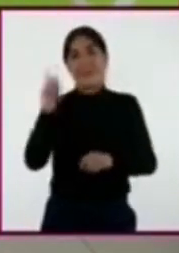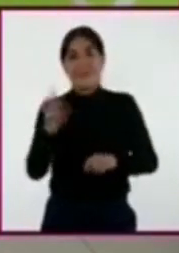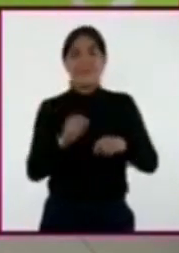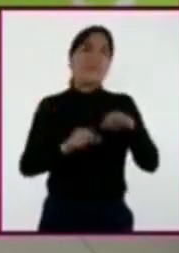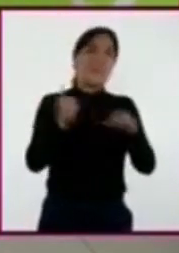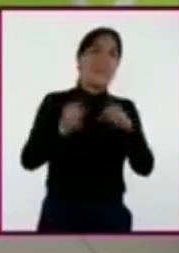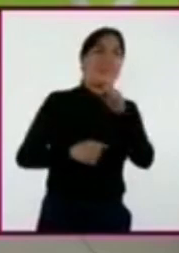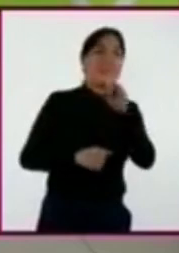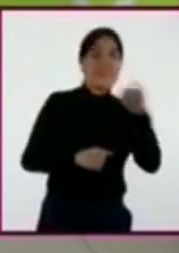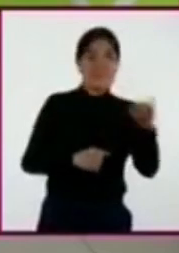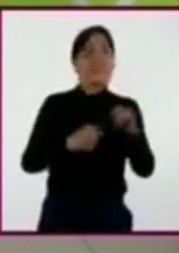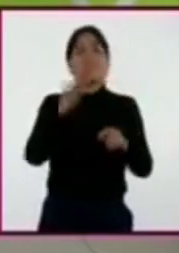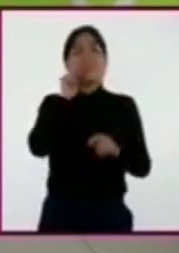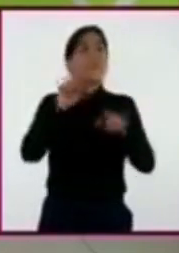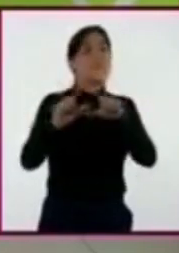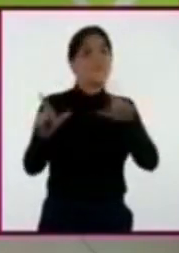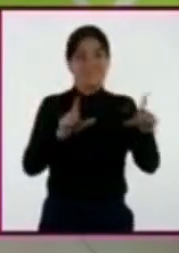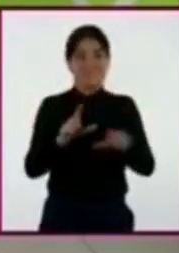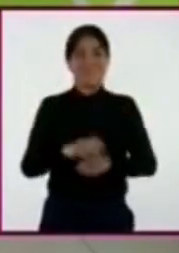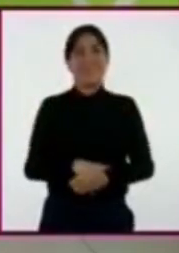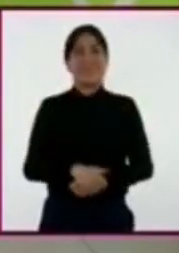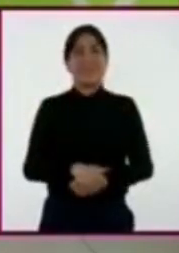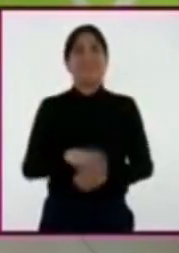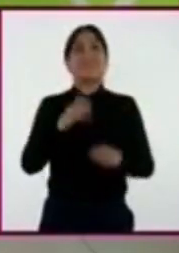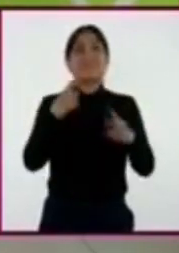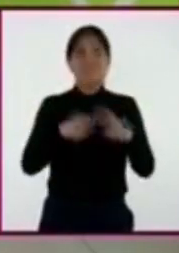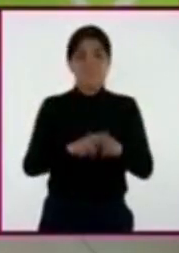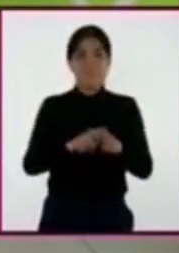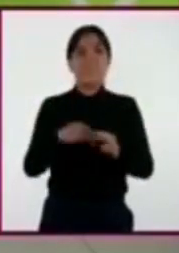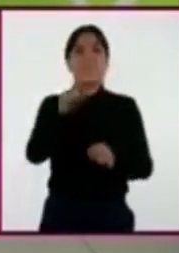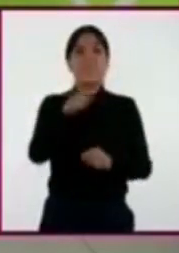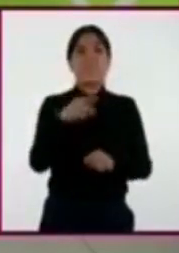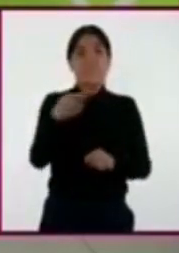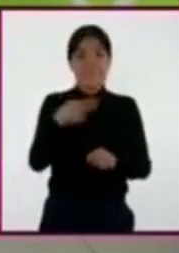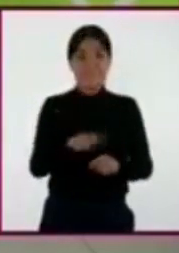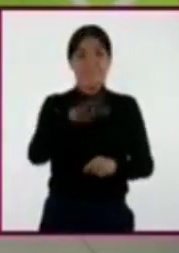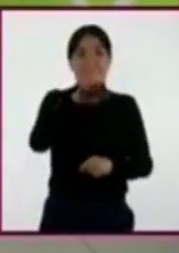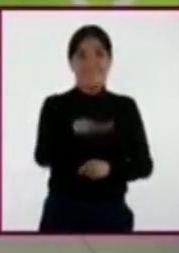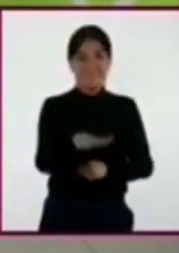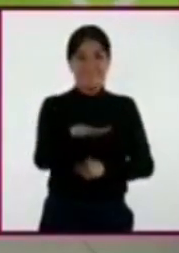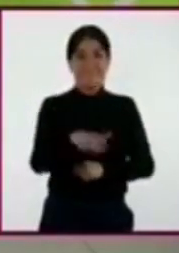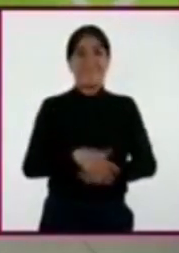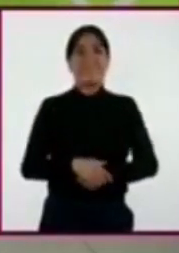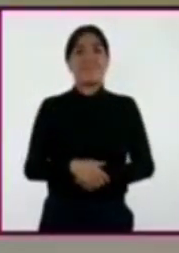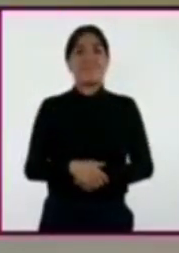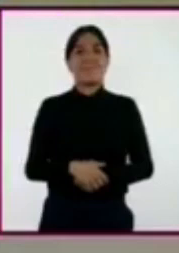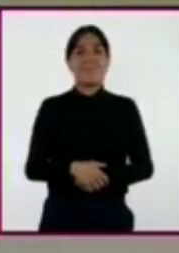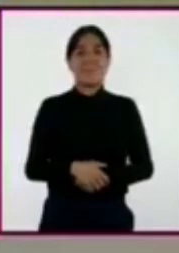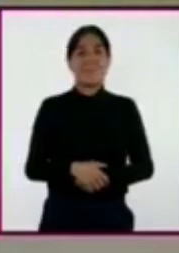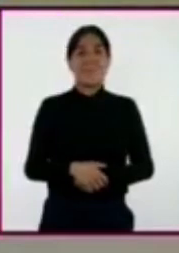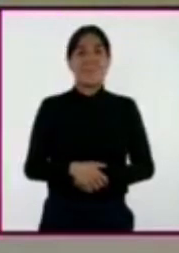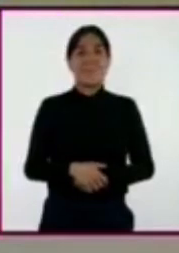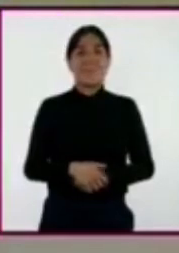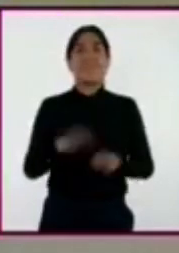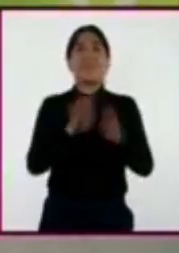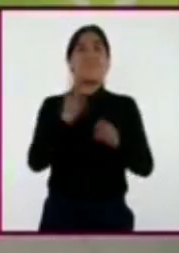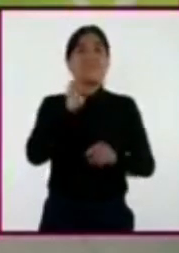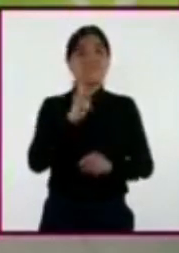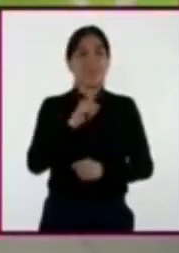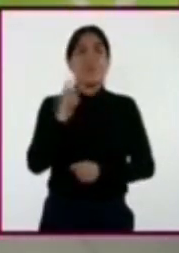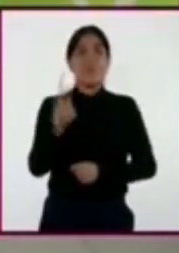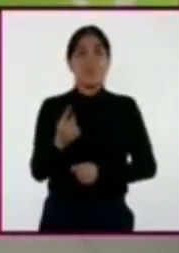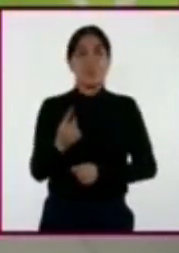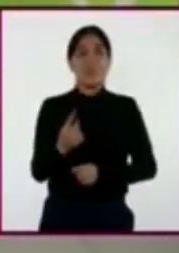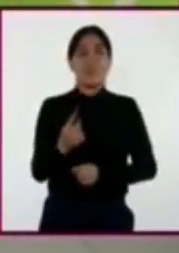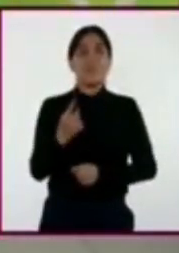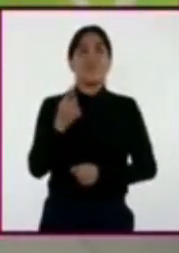nuestra cuestión de la lateralidad. Comenzamos, perfecto. Pie contrario adelante y finta. Y